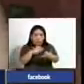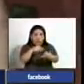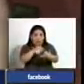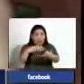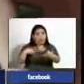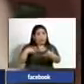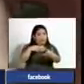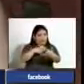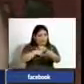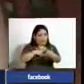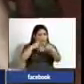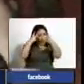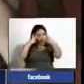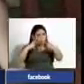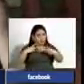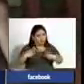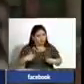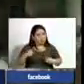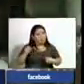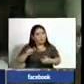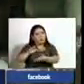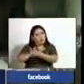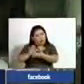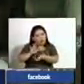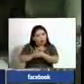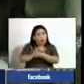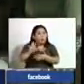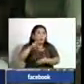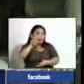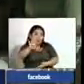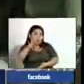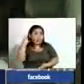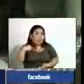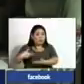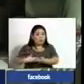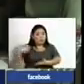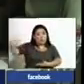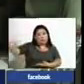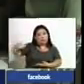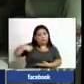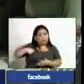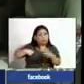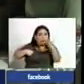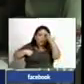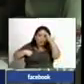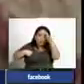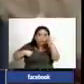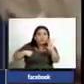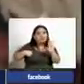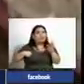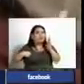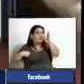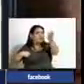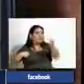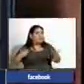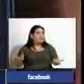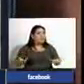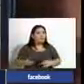tratamiento médico. Logra costearlo con el dinero que le envía su hijo y no sabe qué podría pasar.